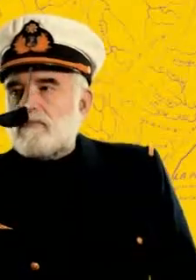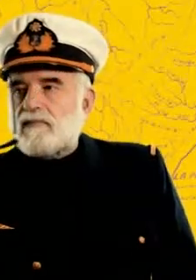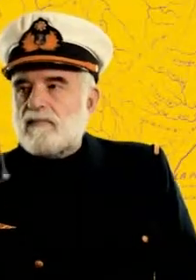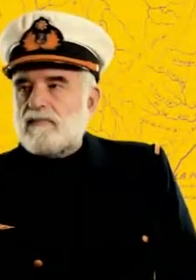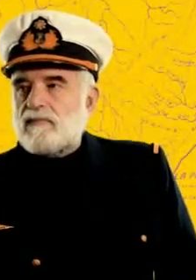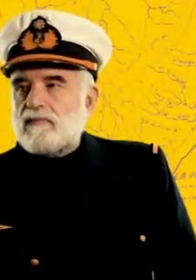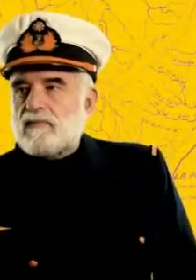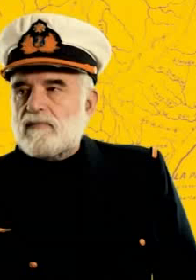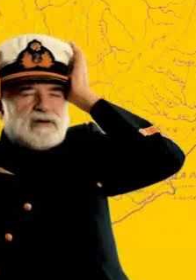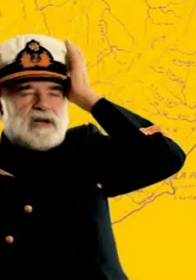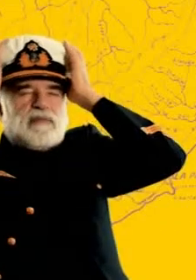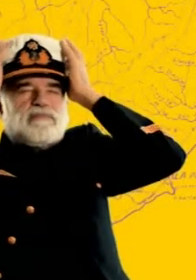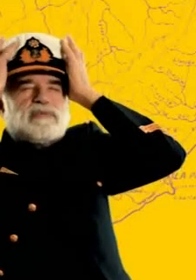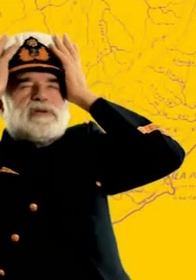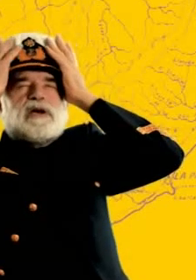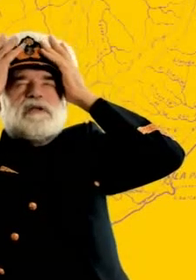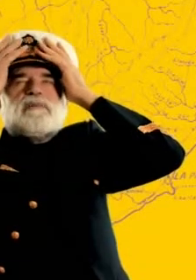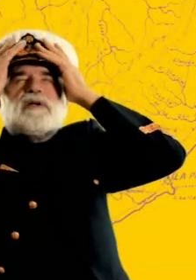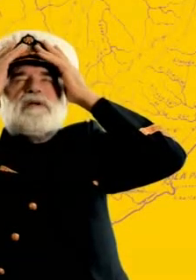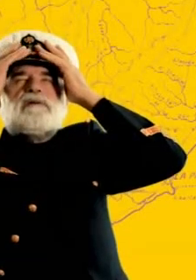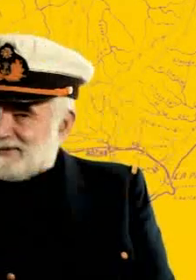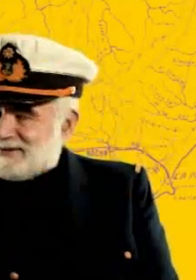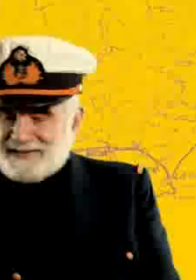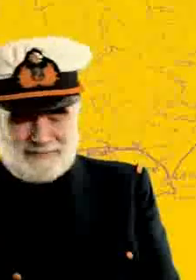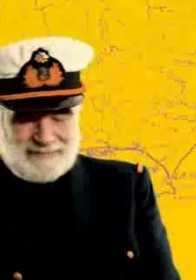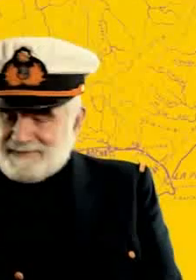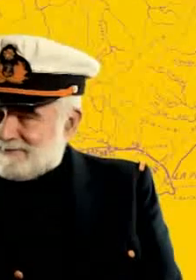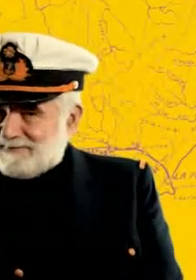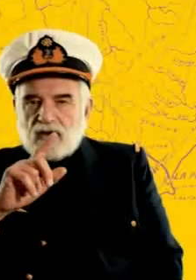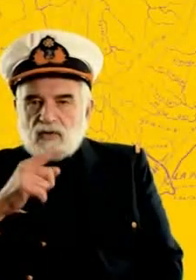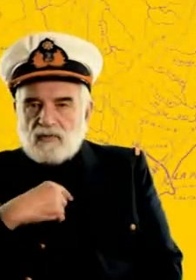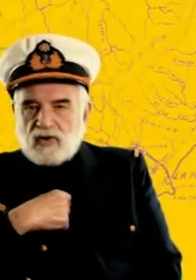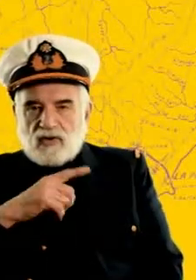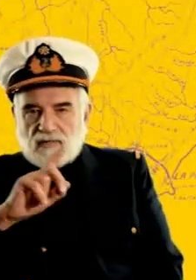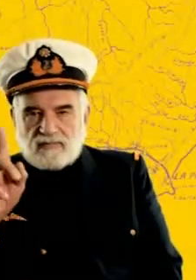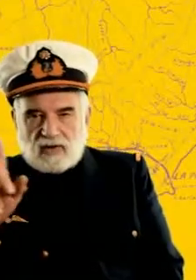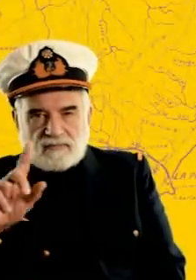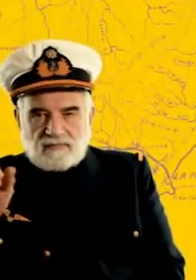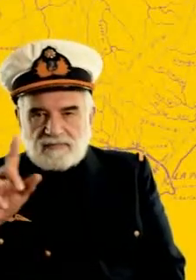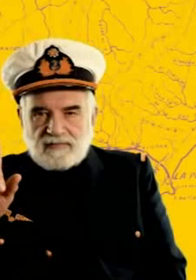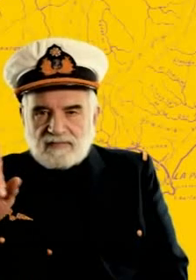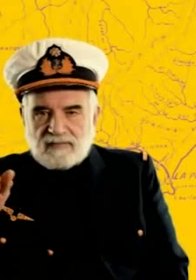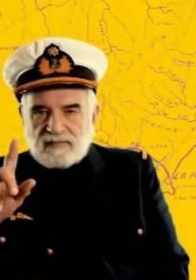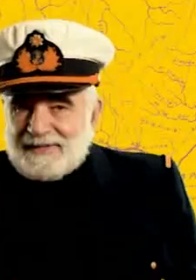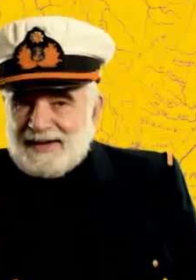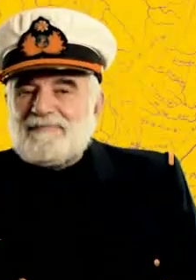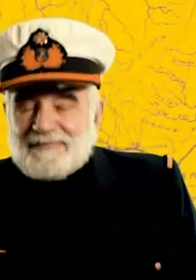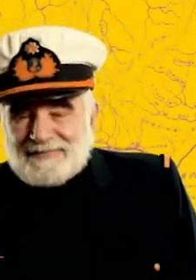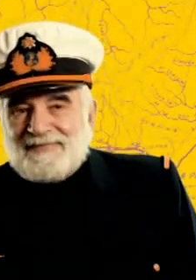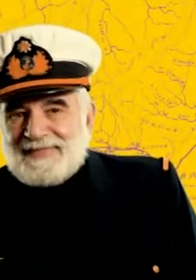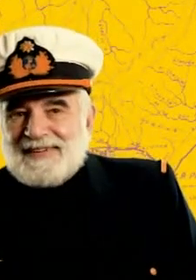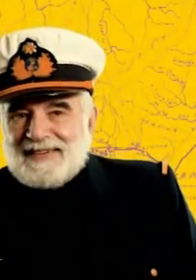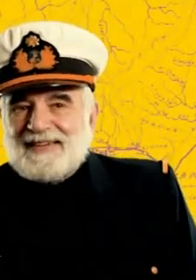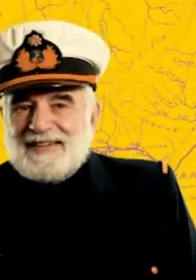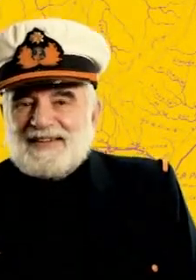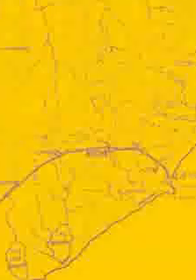medios no parecen poner mucho empeño en divulgar los nombres de los formalizados. La verdad, se nos van las ganas de hacer chiste, capitán. ¿Le parece si vamos